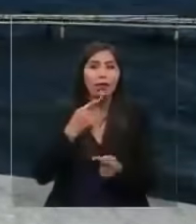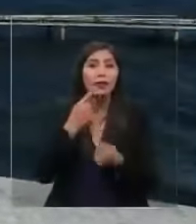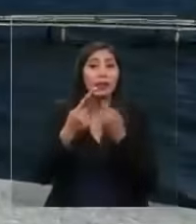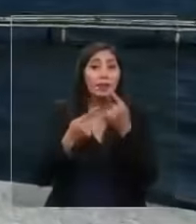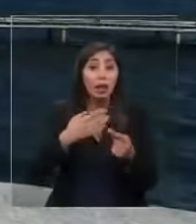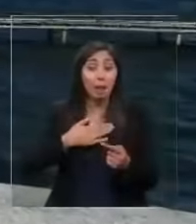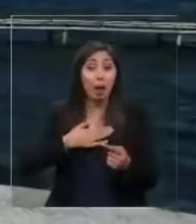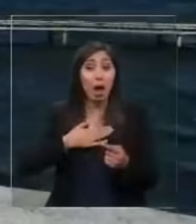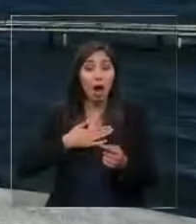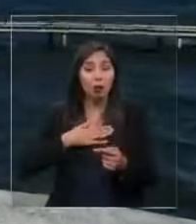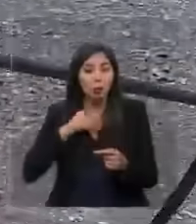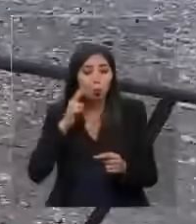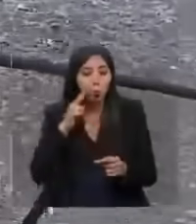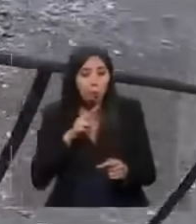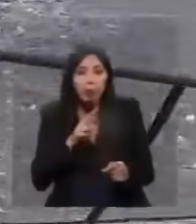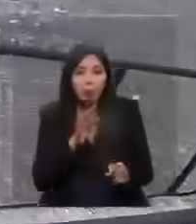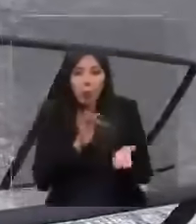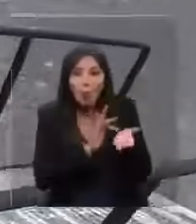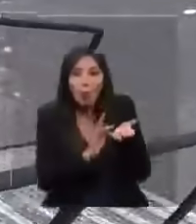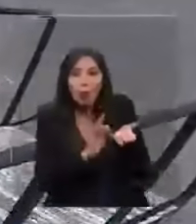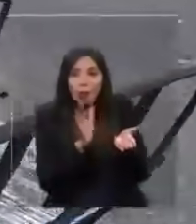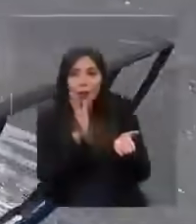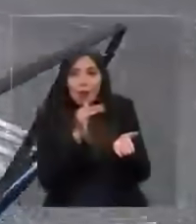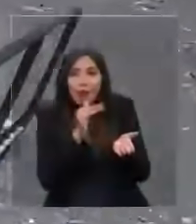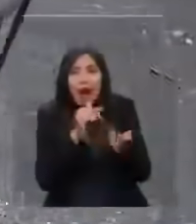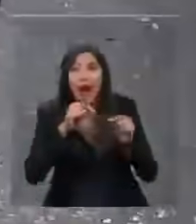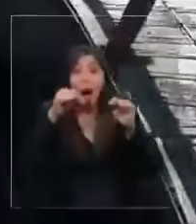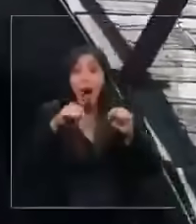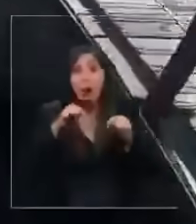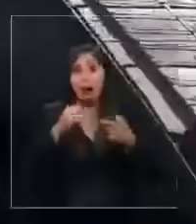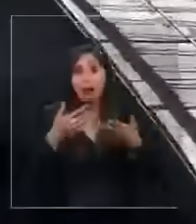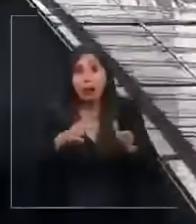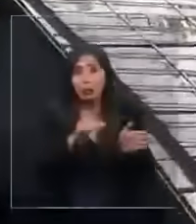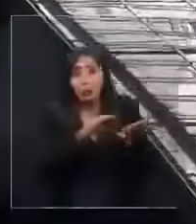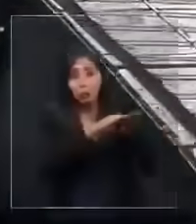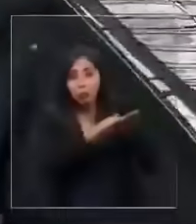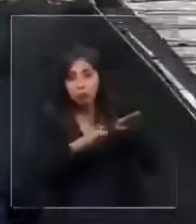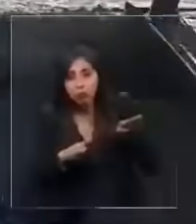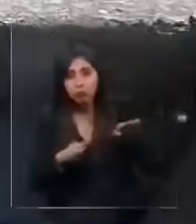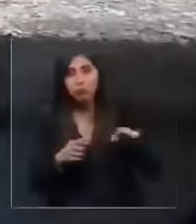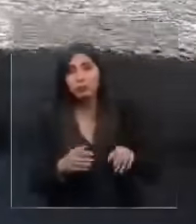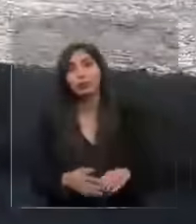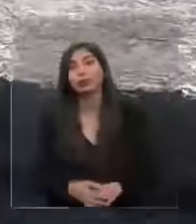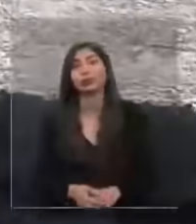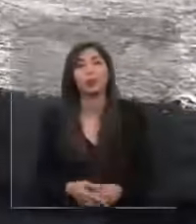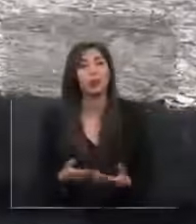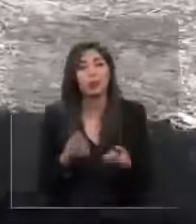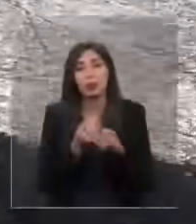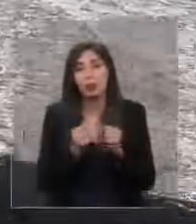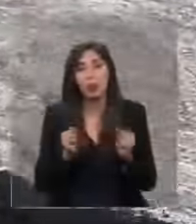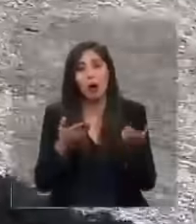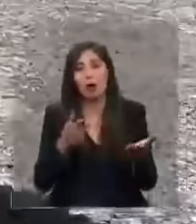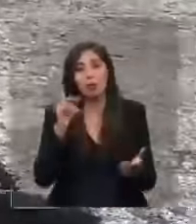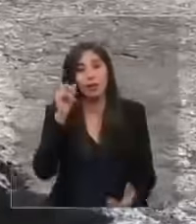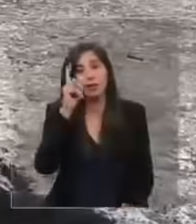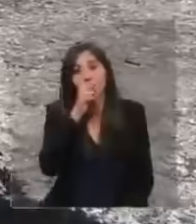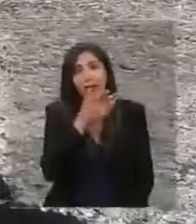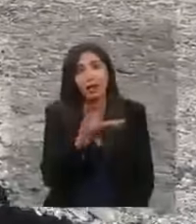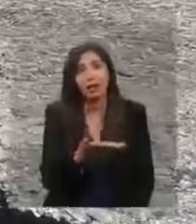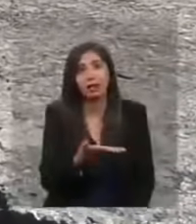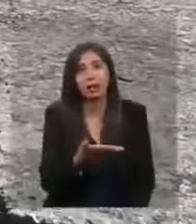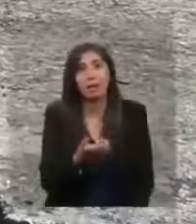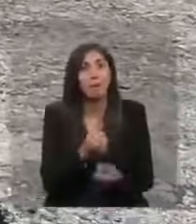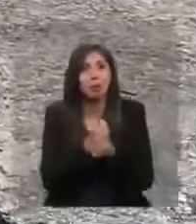entrevista esto no estaba. Esto lo pusieron hasta ahora. No, acá derechamente no se puede. O sea.